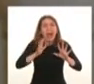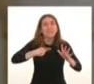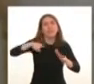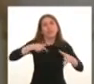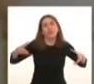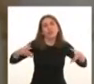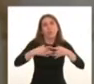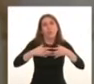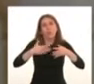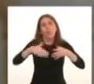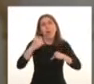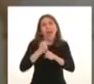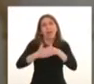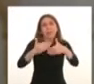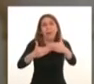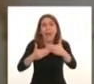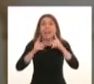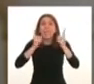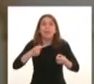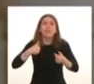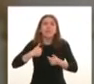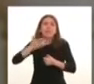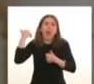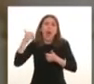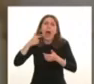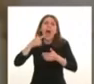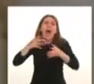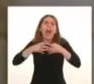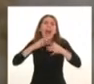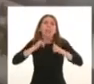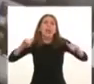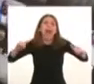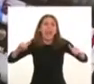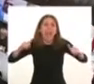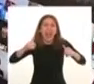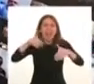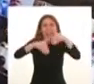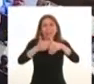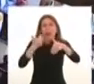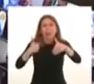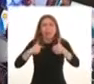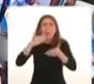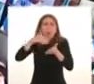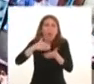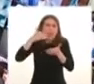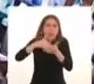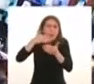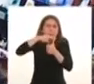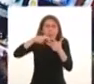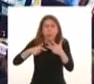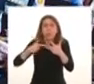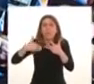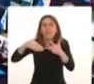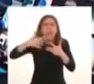hacer y cada una de las promesas que hicimos en campaña las voy a cumplir y